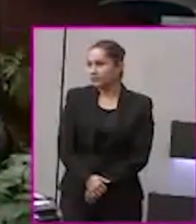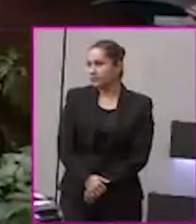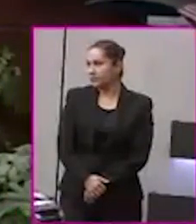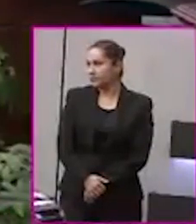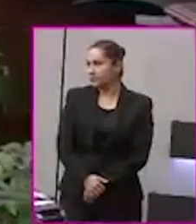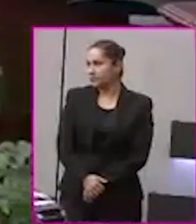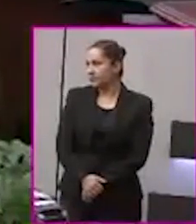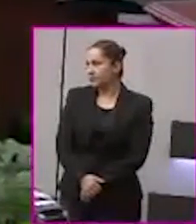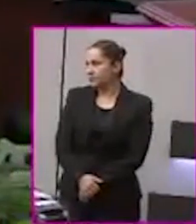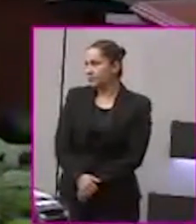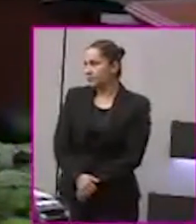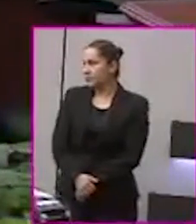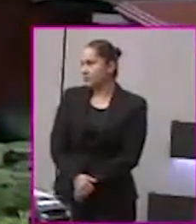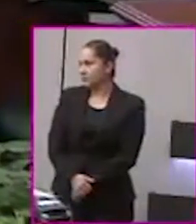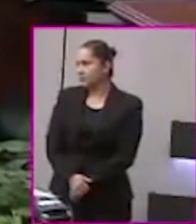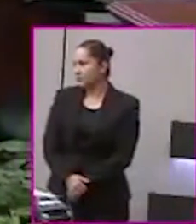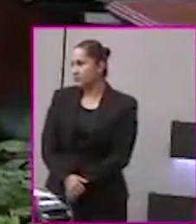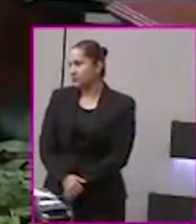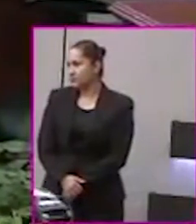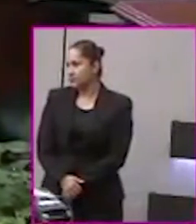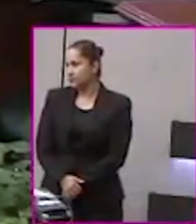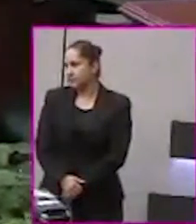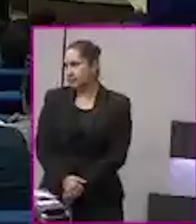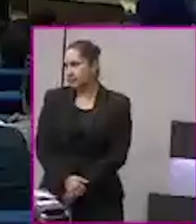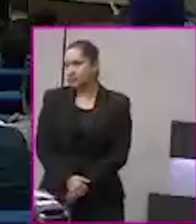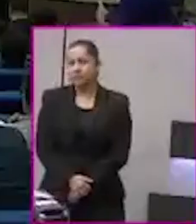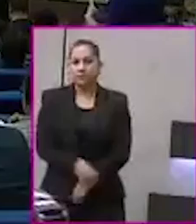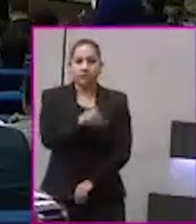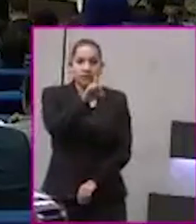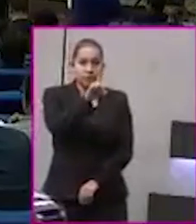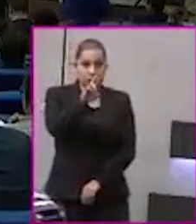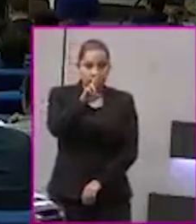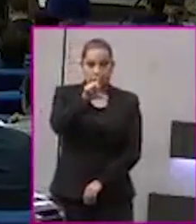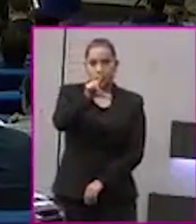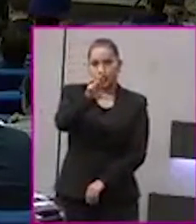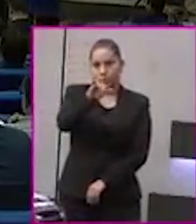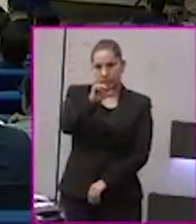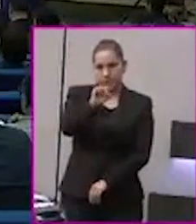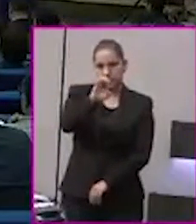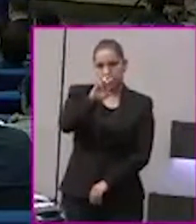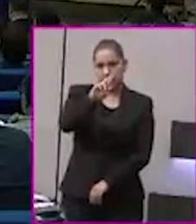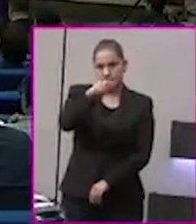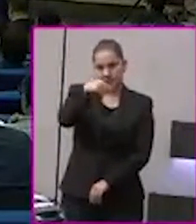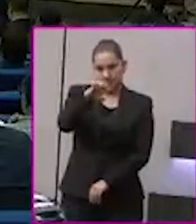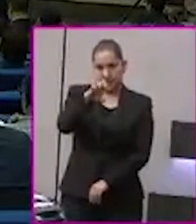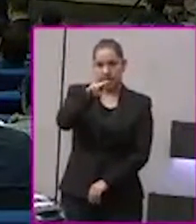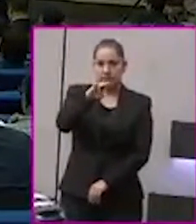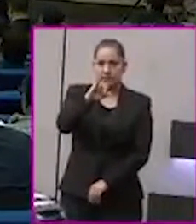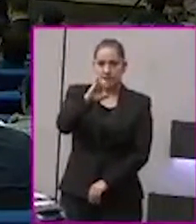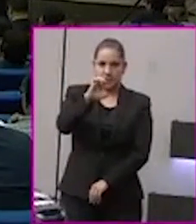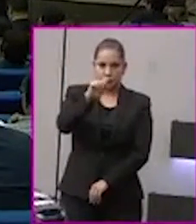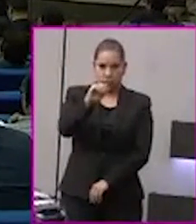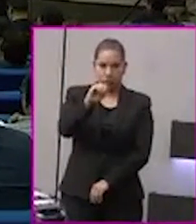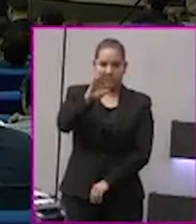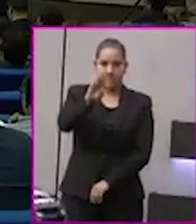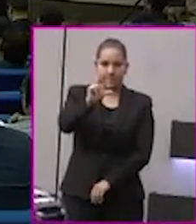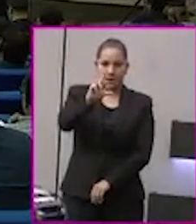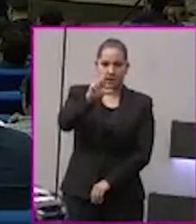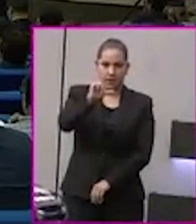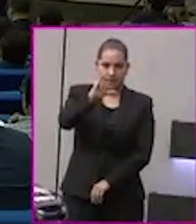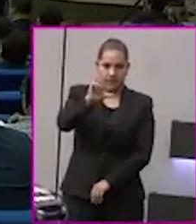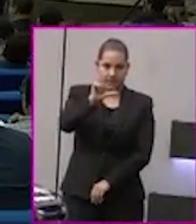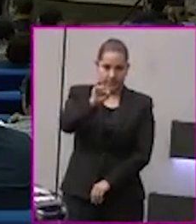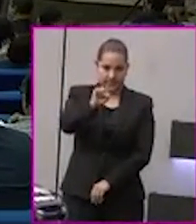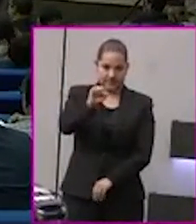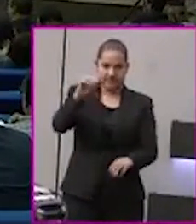del comité técnico asesor de los conteos rápidos para los procesos electorales federales y locales por su contribución al desafío de diseñar 10